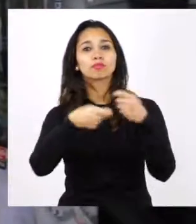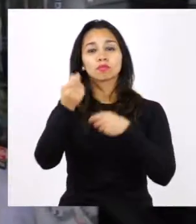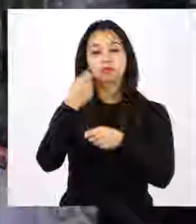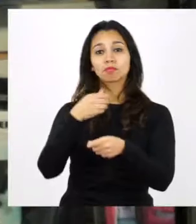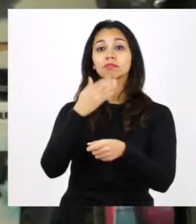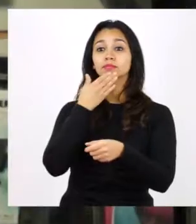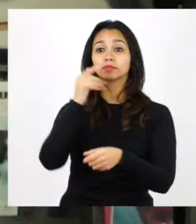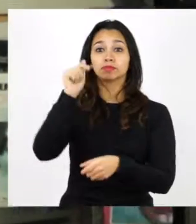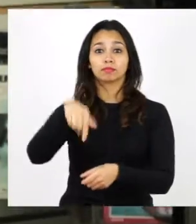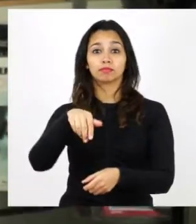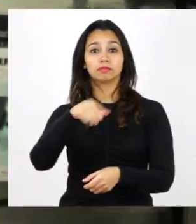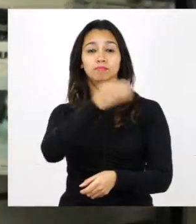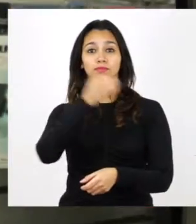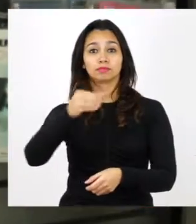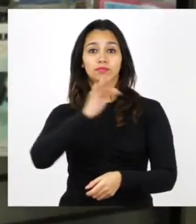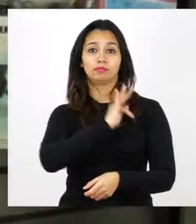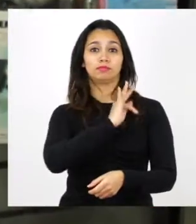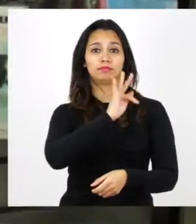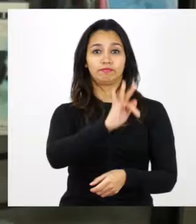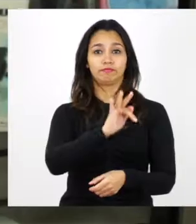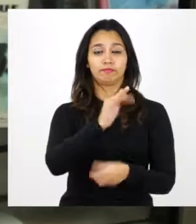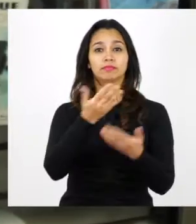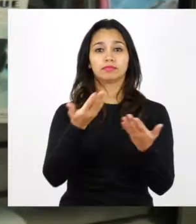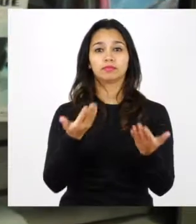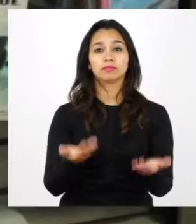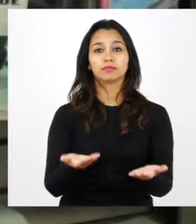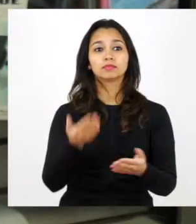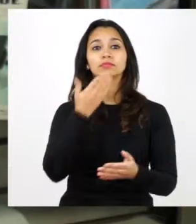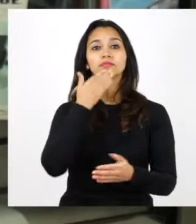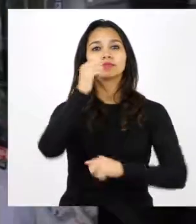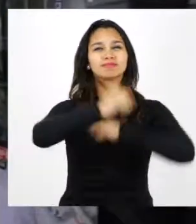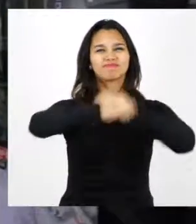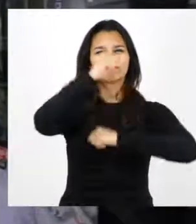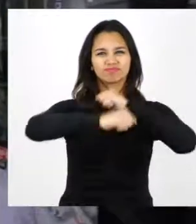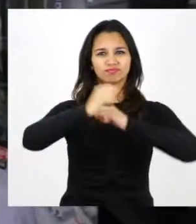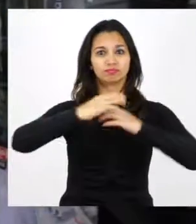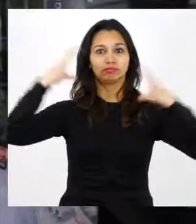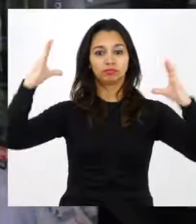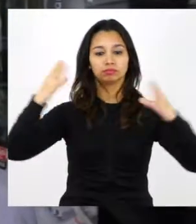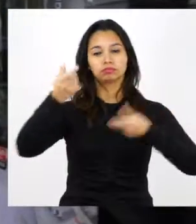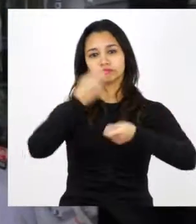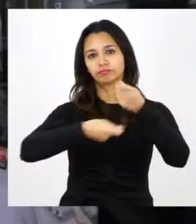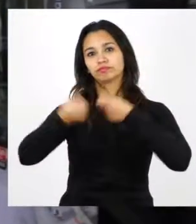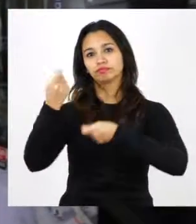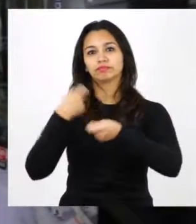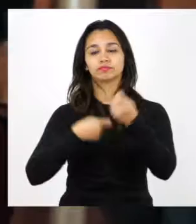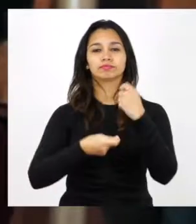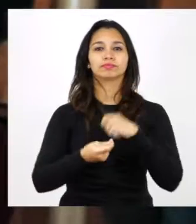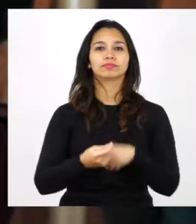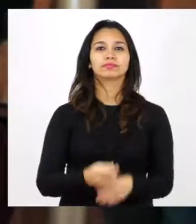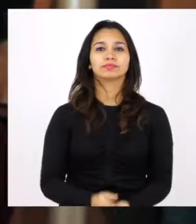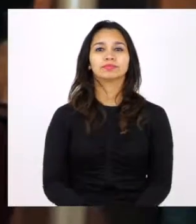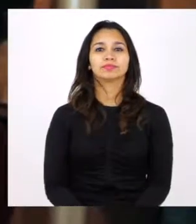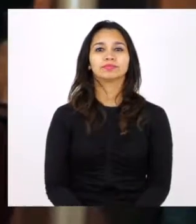gente de la ciudad. Y muchas empresas, como por el rubro mío, es muchas las empresas grandes de la zona que nos buscan.